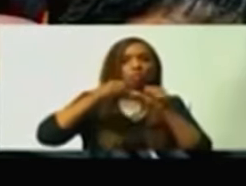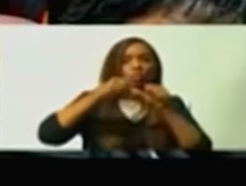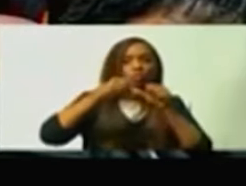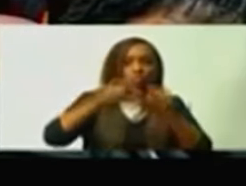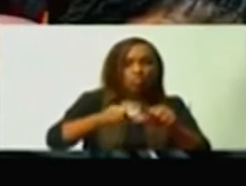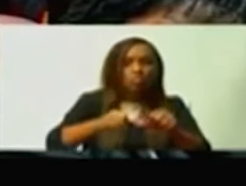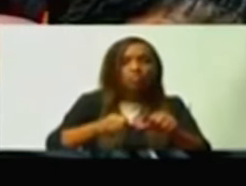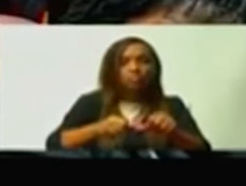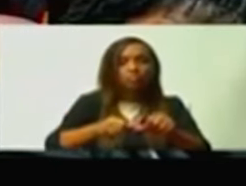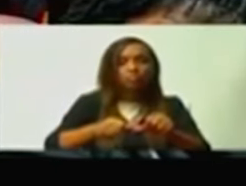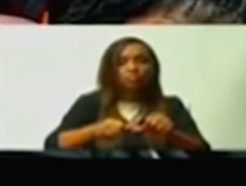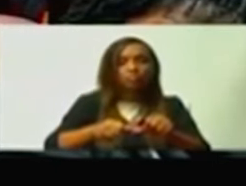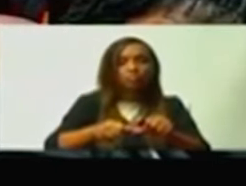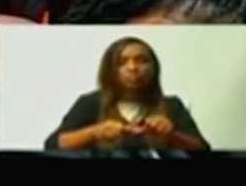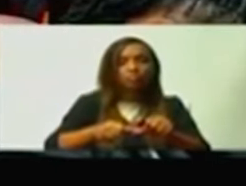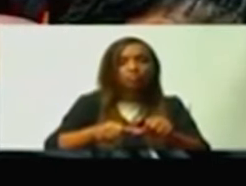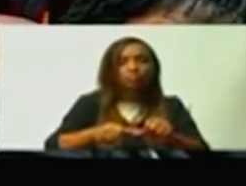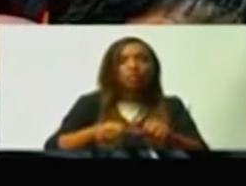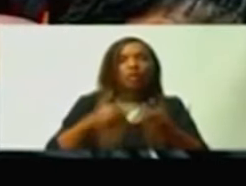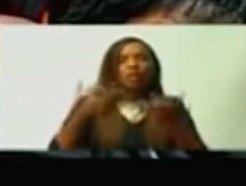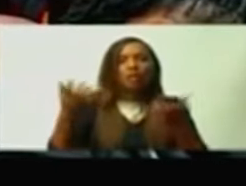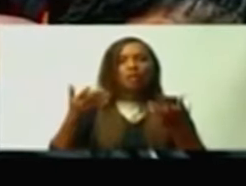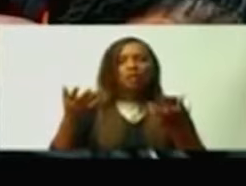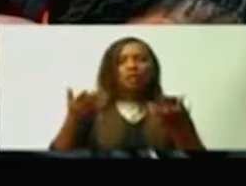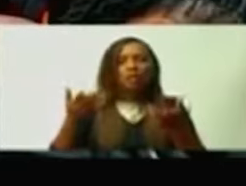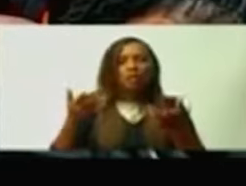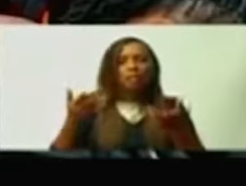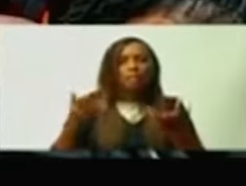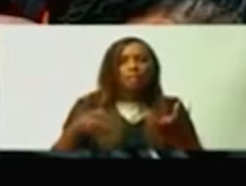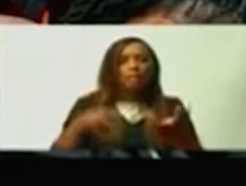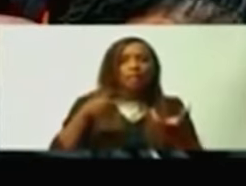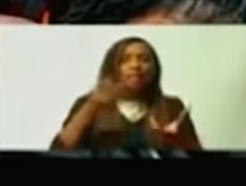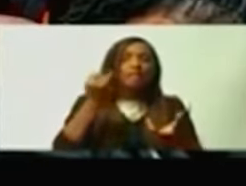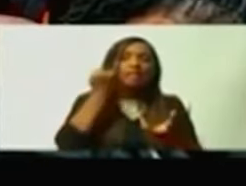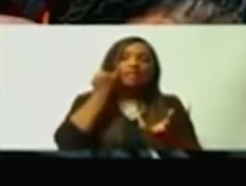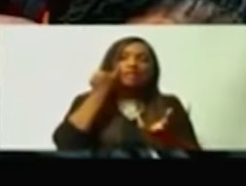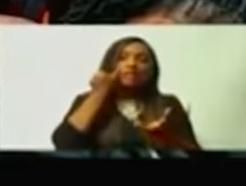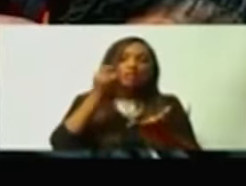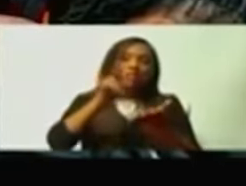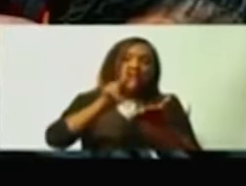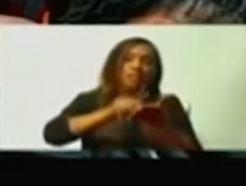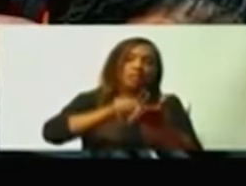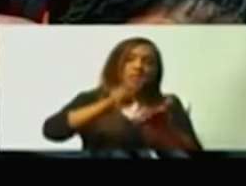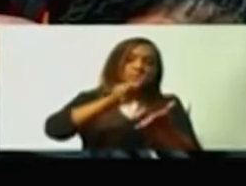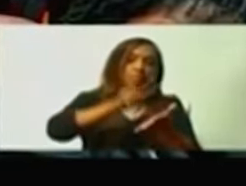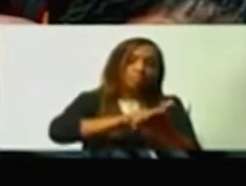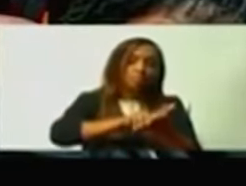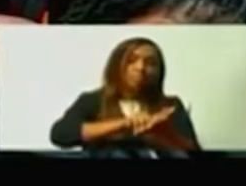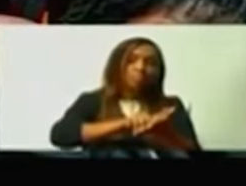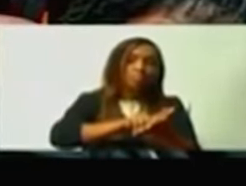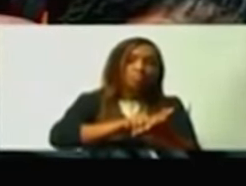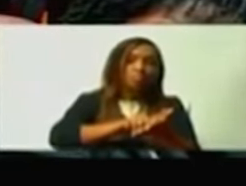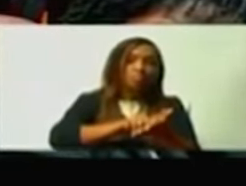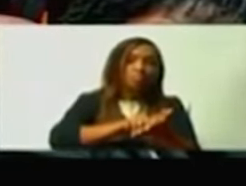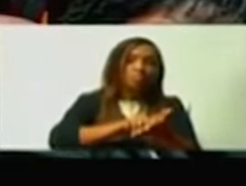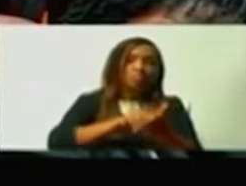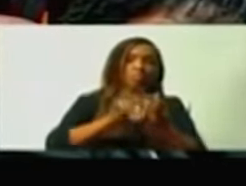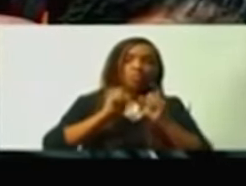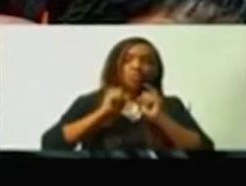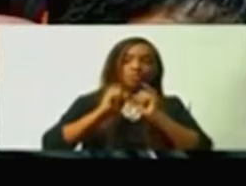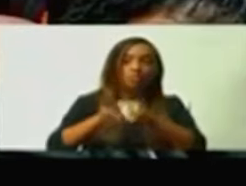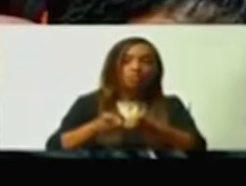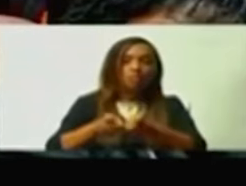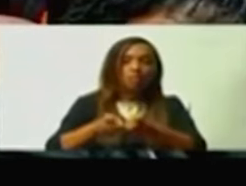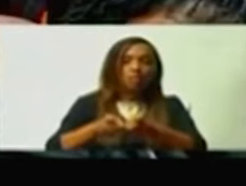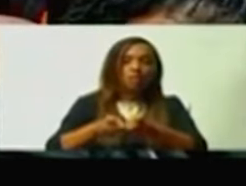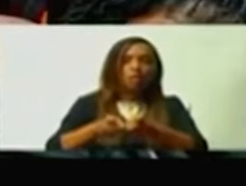para eximir o dar una amnistía del cumplimiento de la ley a proyectos específicos, pero esta vez es peor, porque esta vez es una carta a ciegas, un cheque